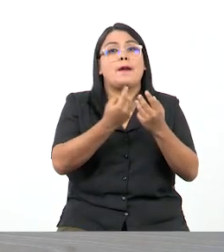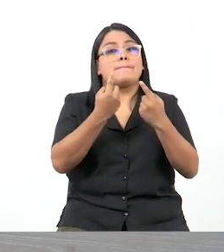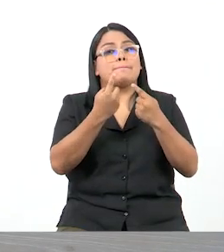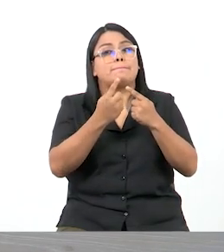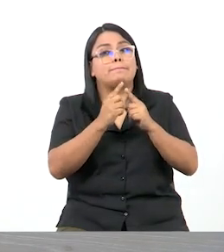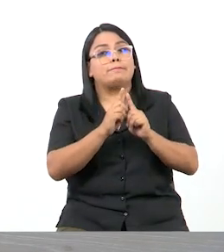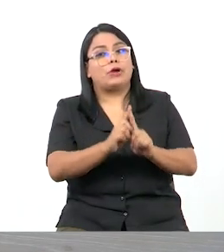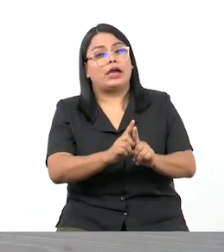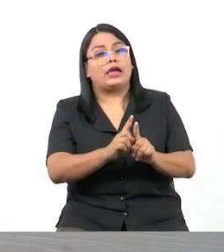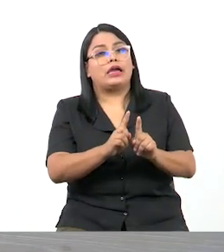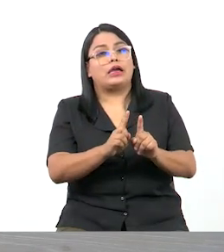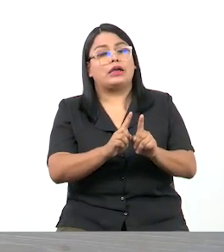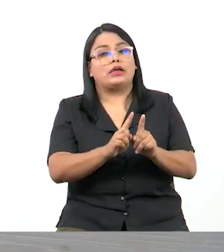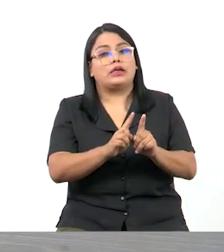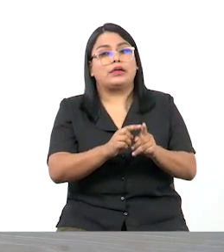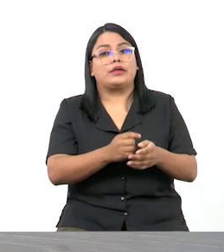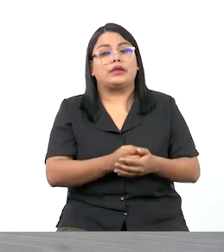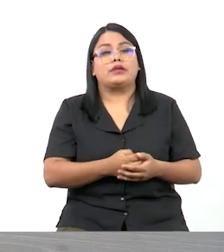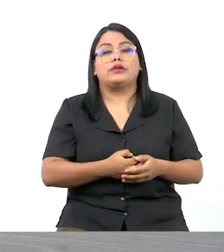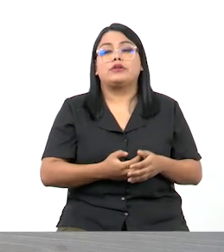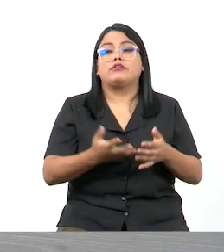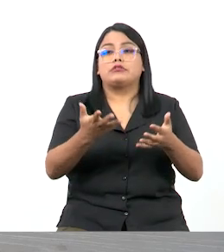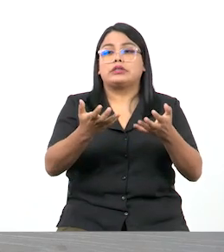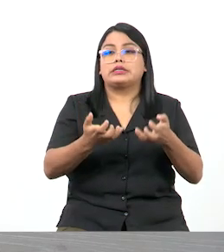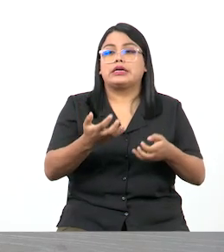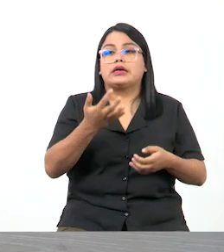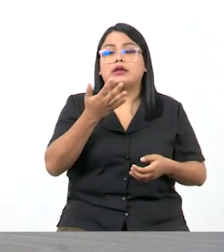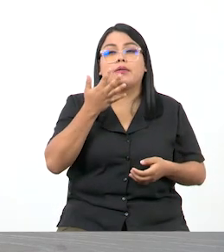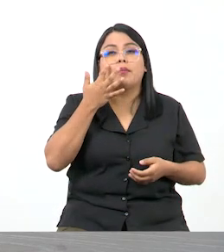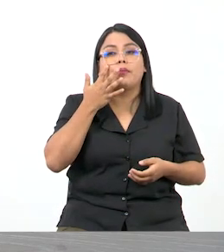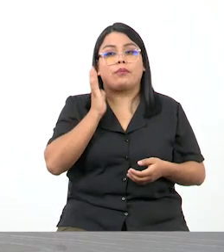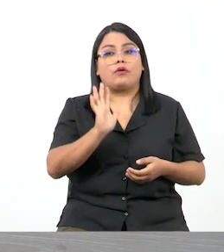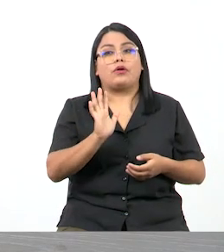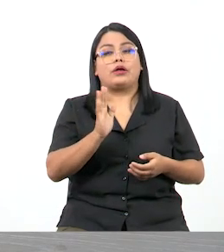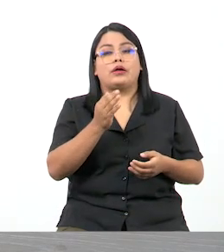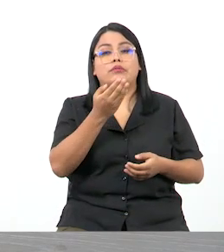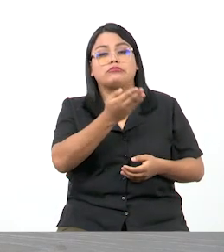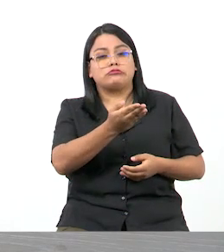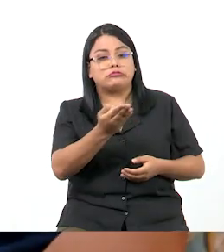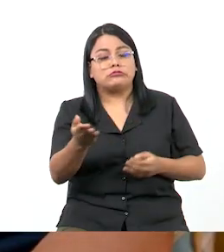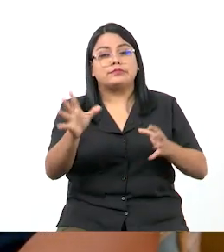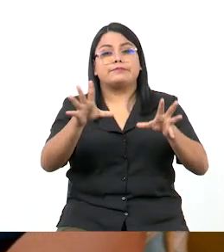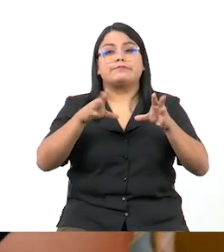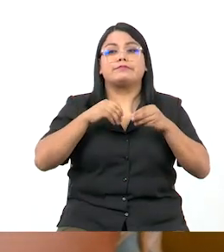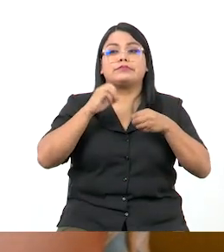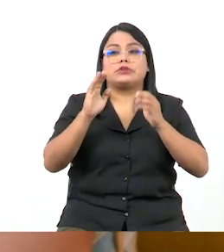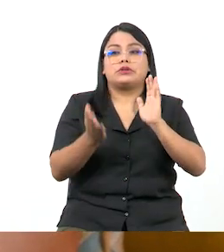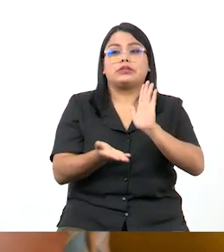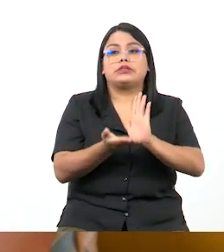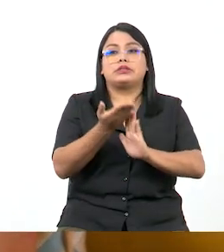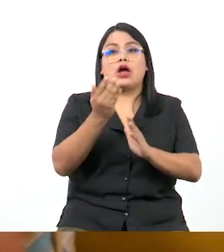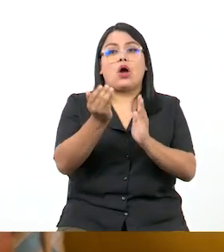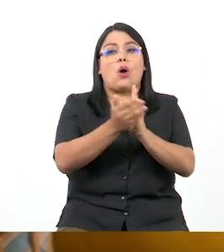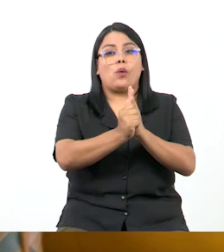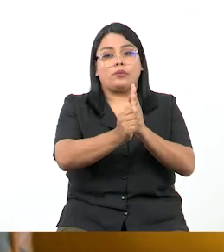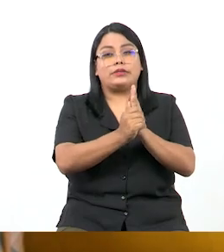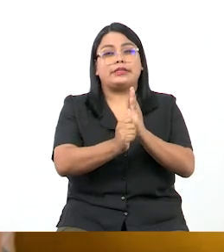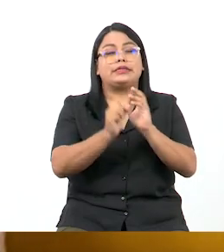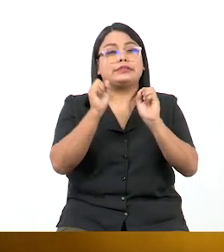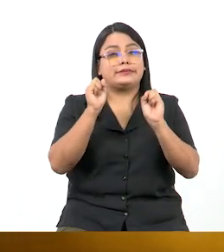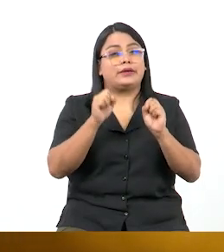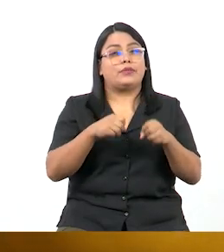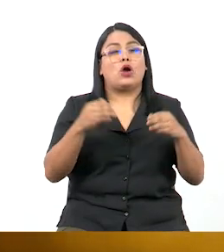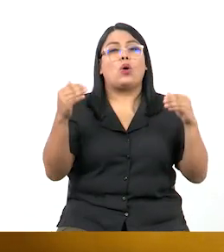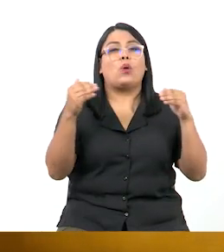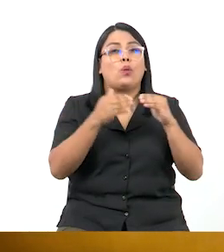las macrohabilidades, pero aparte de las macrohabilidades también pretende que el ciudadano tenga herramientas para el desarrollo de